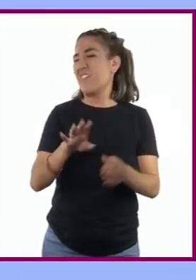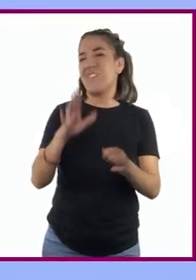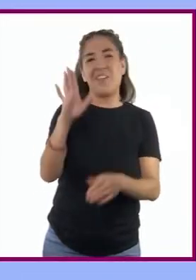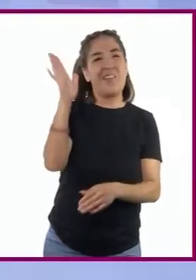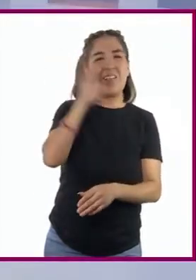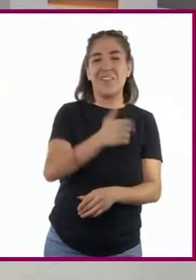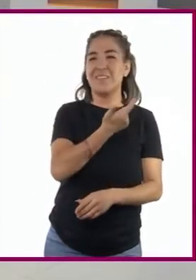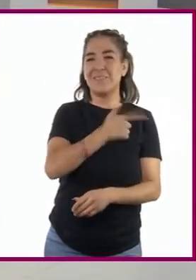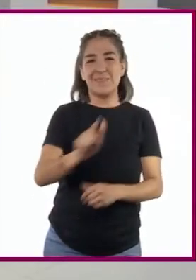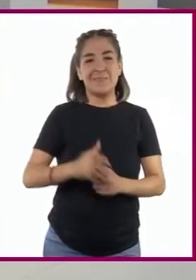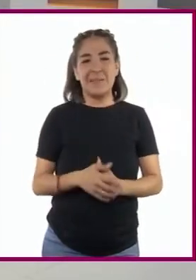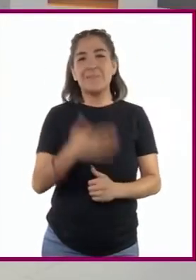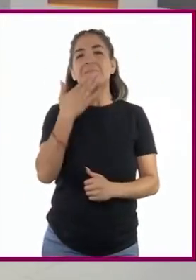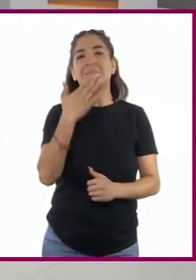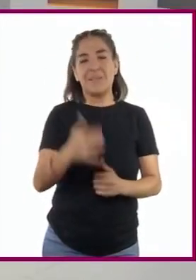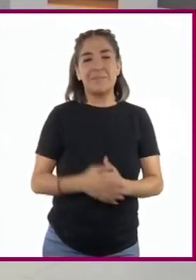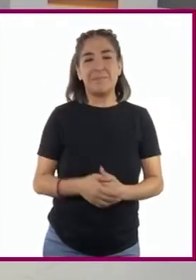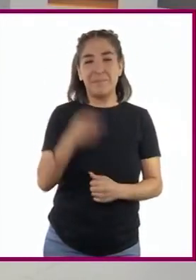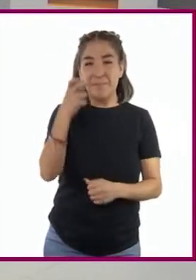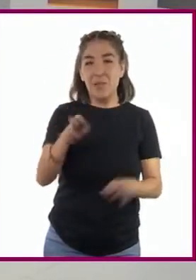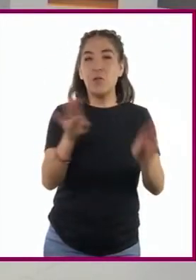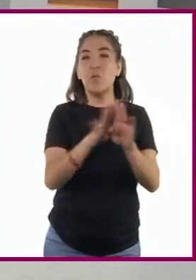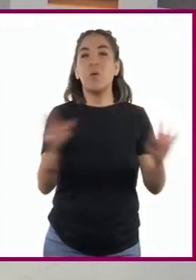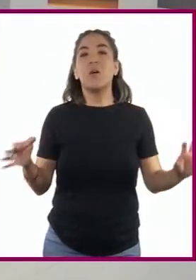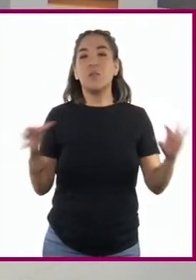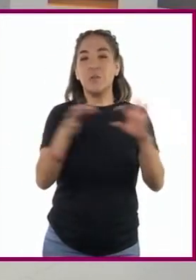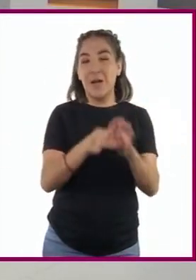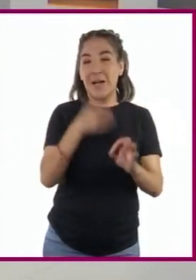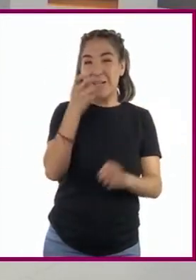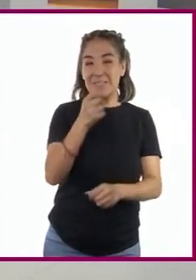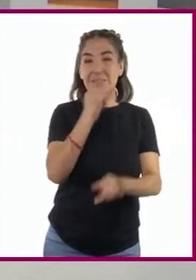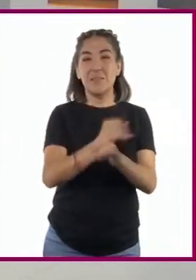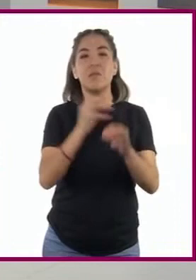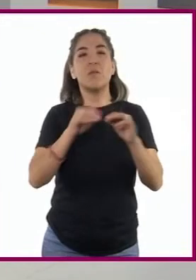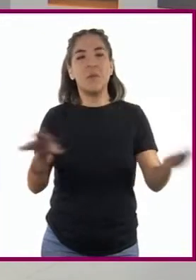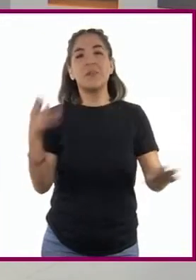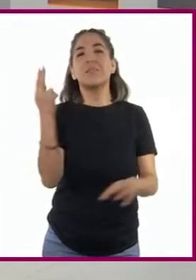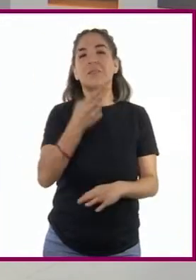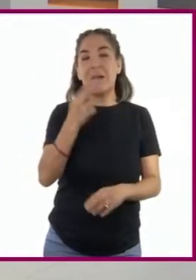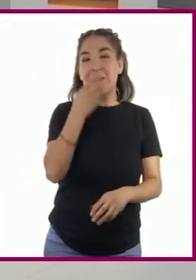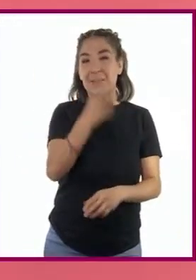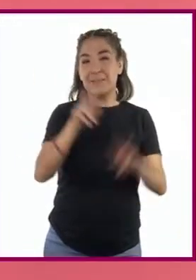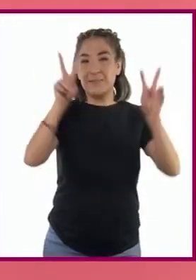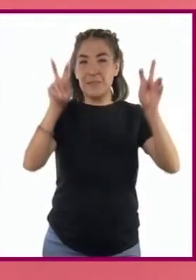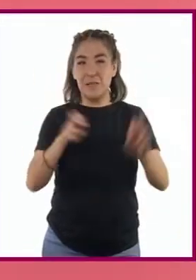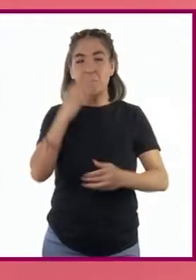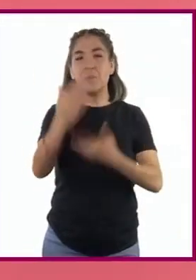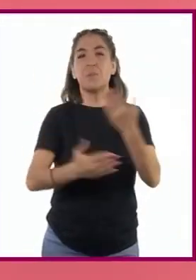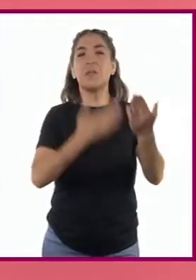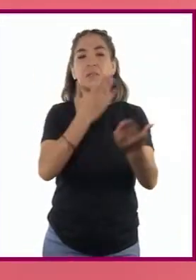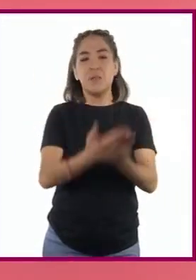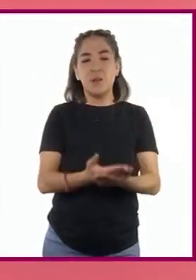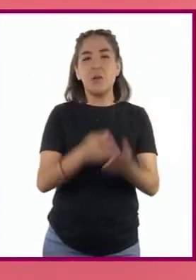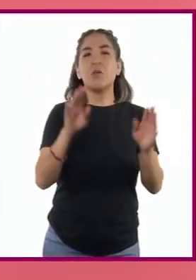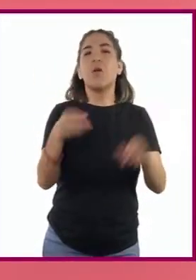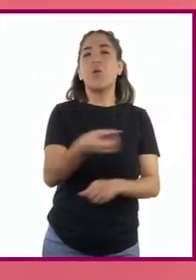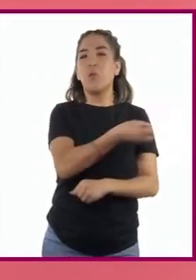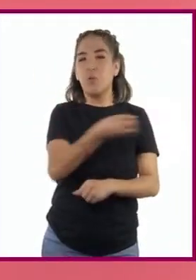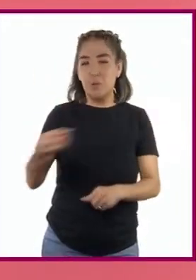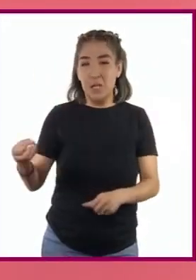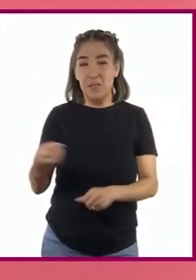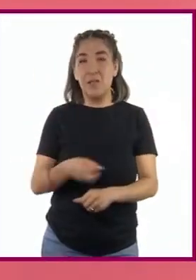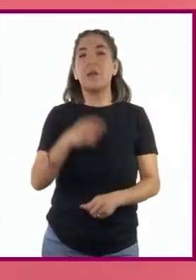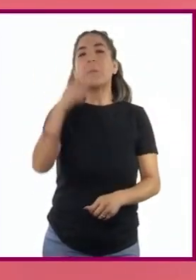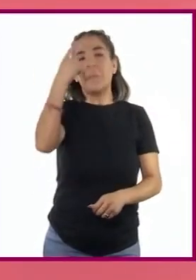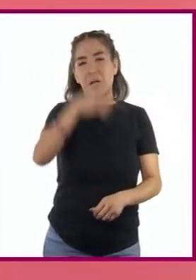bien, Enrique. Para que haya coherencia en un texto, es necesario que el tema se presente de manera ordenada y que